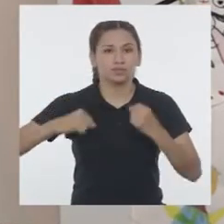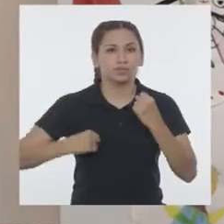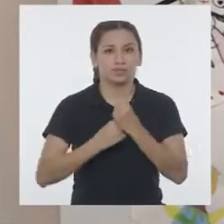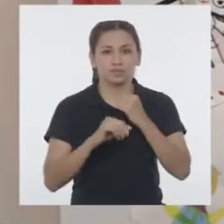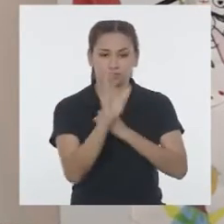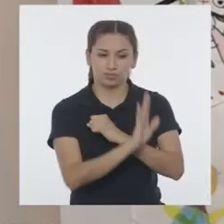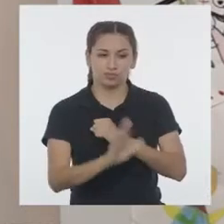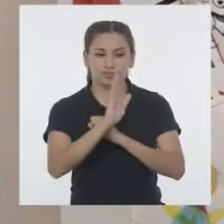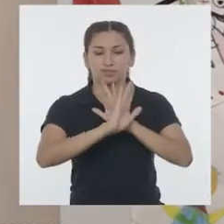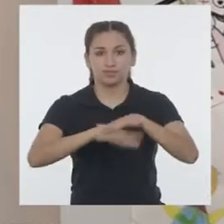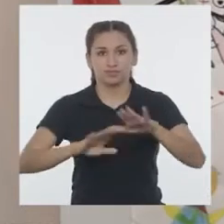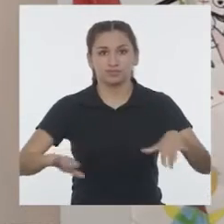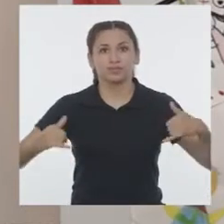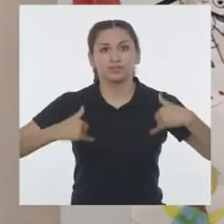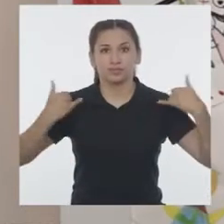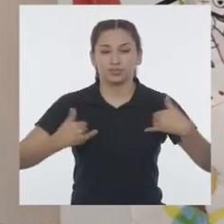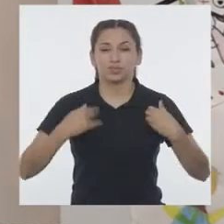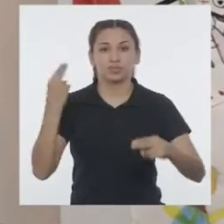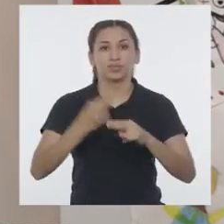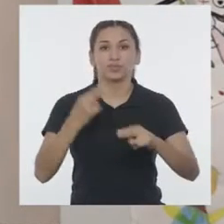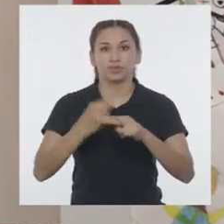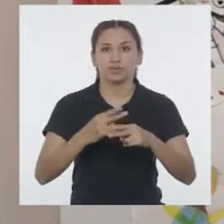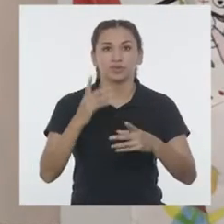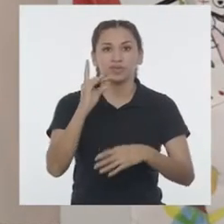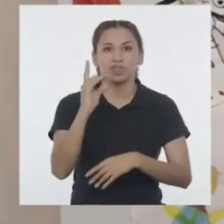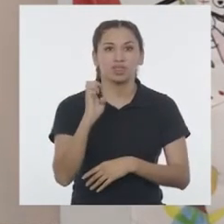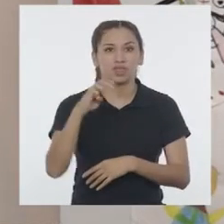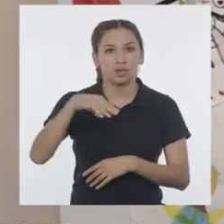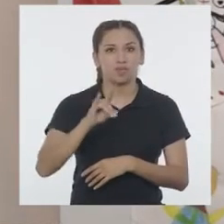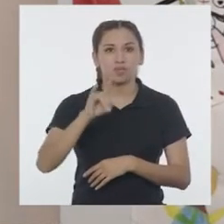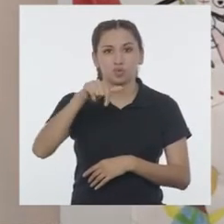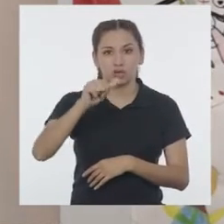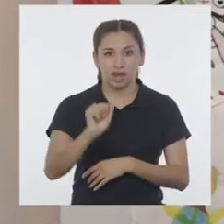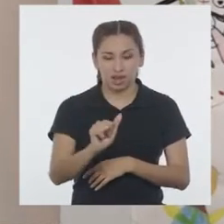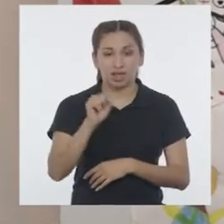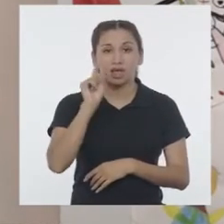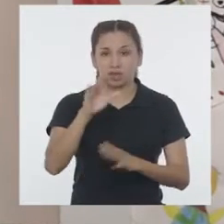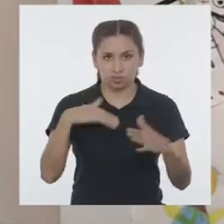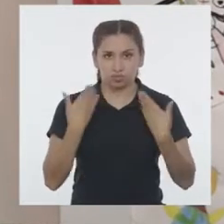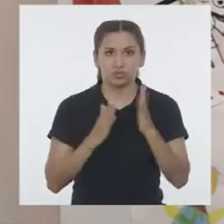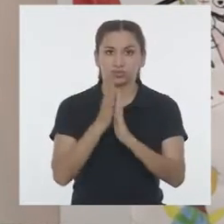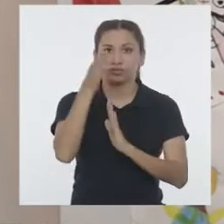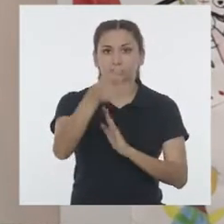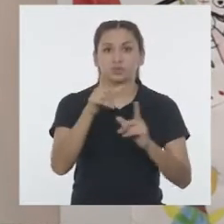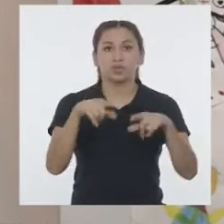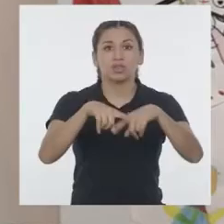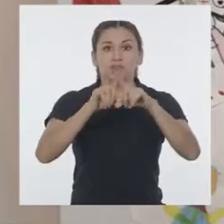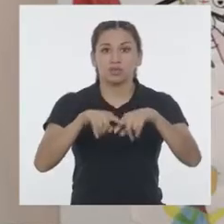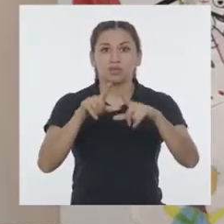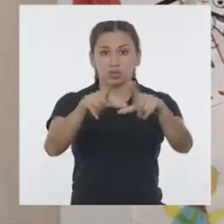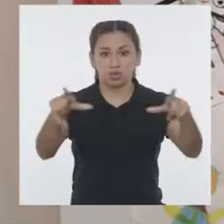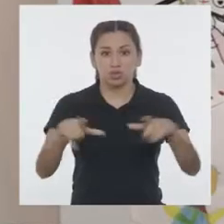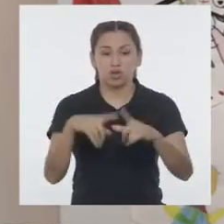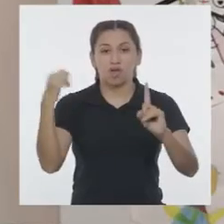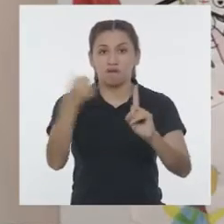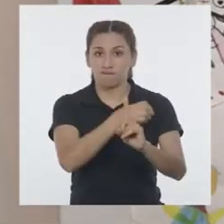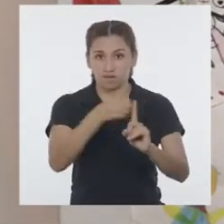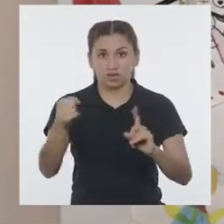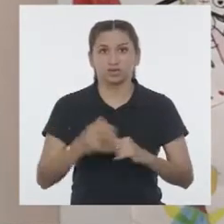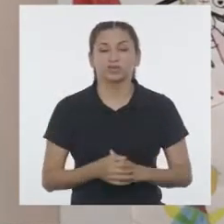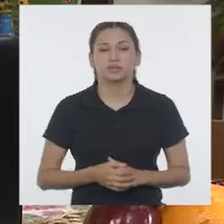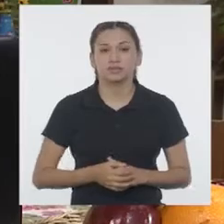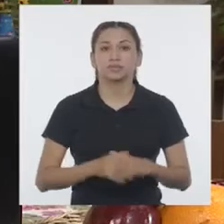Mujer, Niño y Adolescente, más conocido como la DEMUNA, en donde podemos acudir ante un caso de